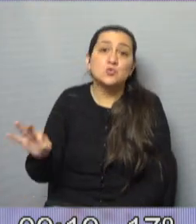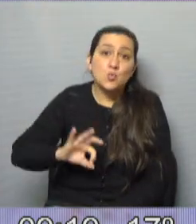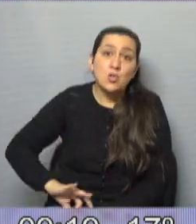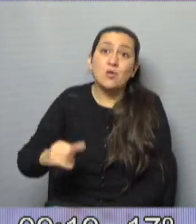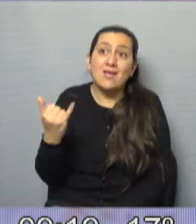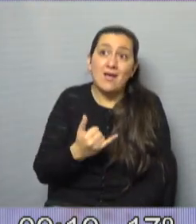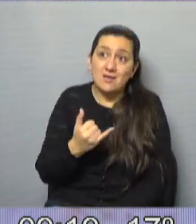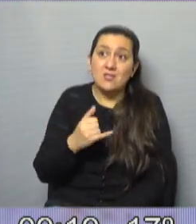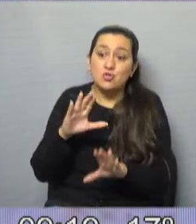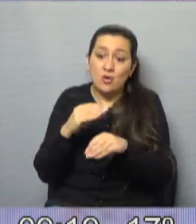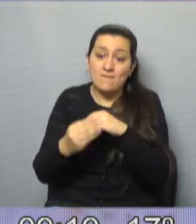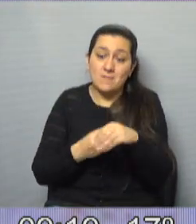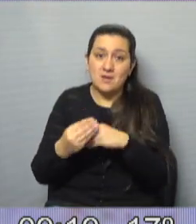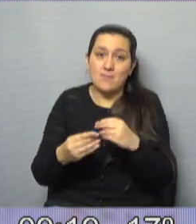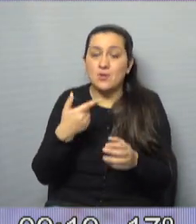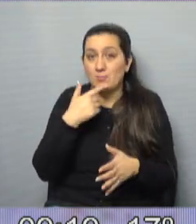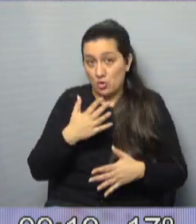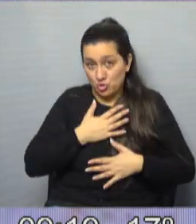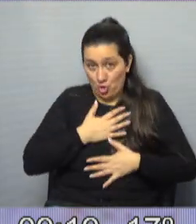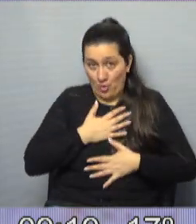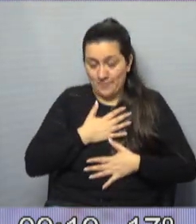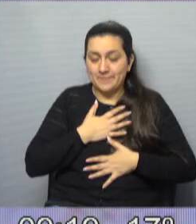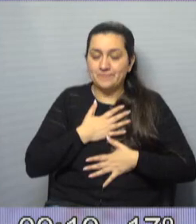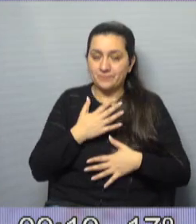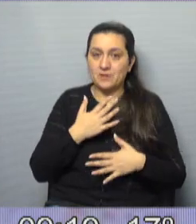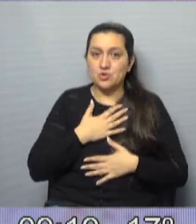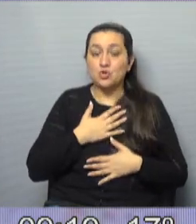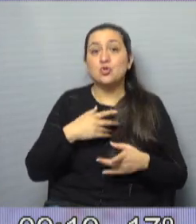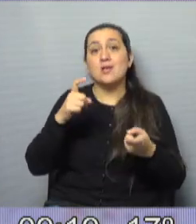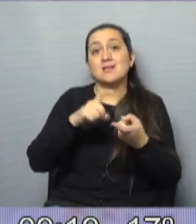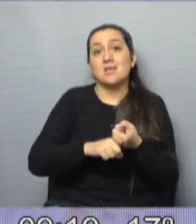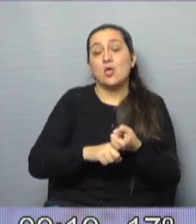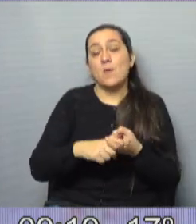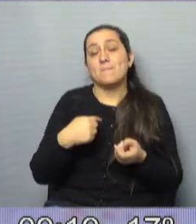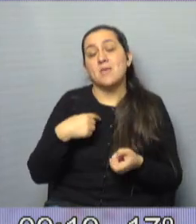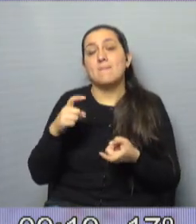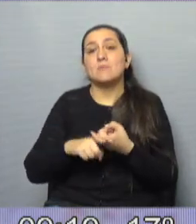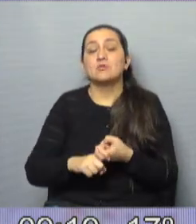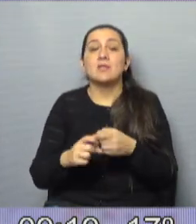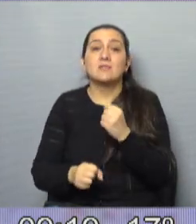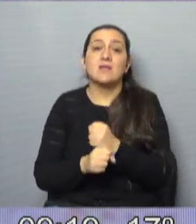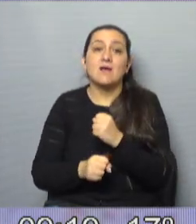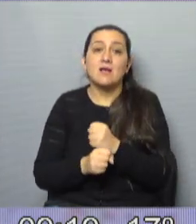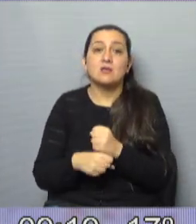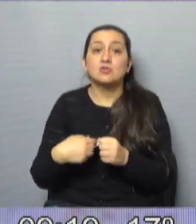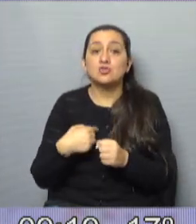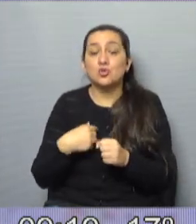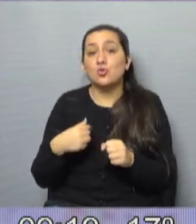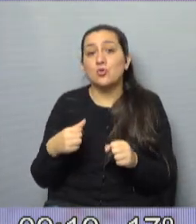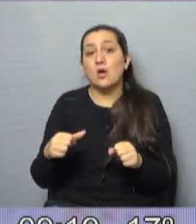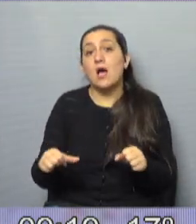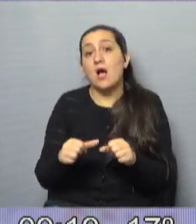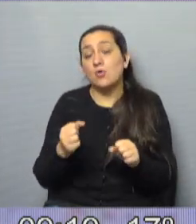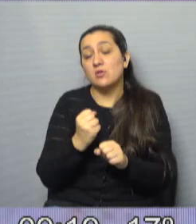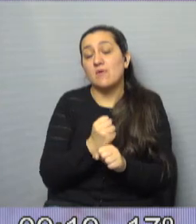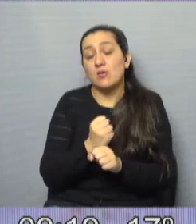familiar. Vamos a hablar en mí, en primera persona. Uh-huh. Yo soy casado, mi esposa uh-huh. trabaja, yo hago este tipo de